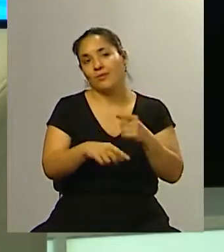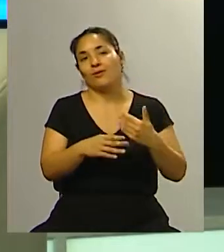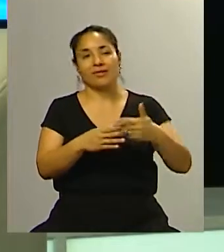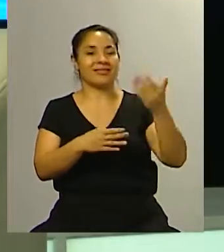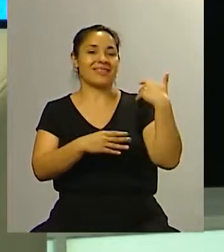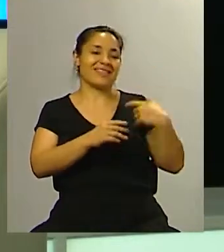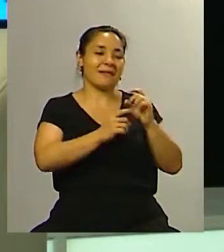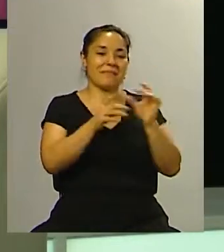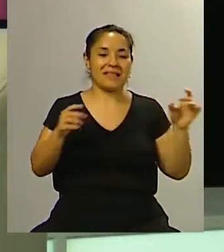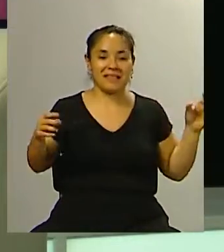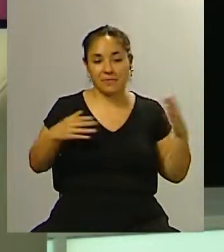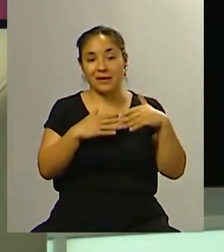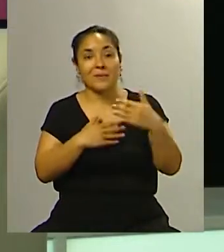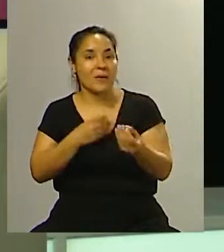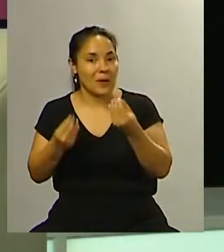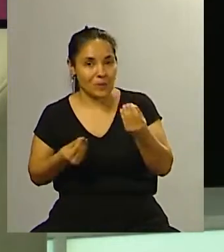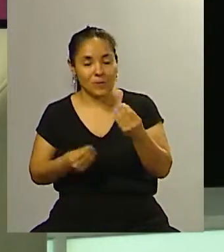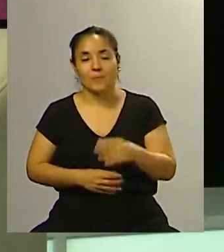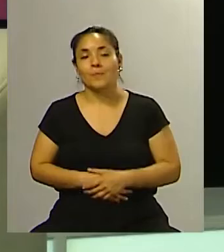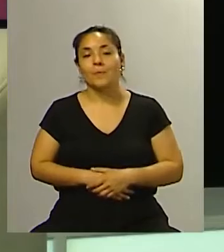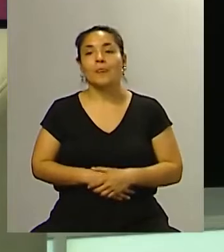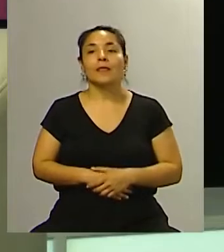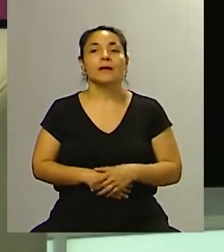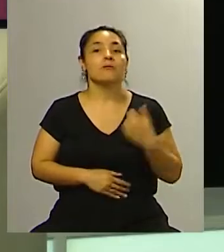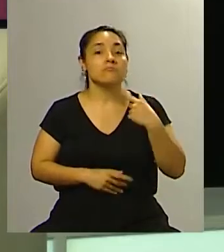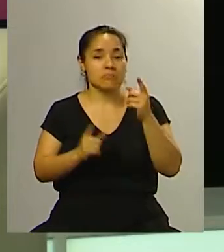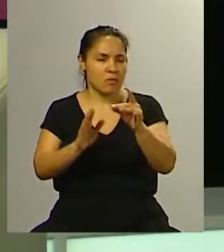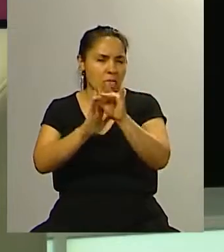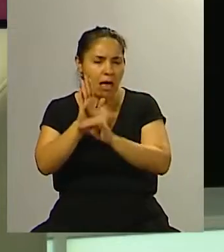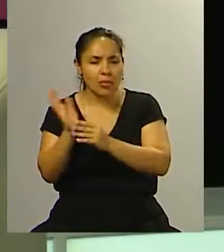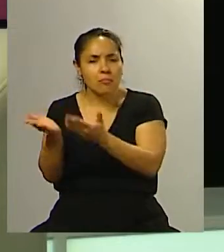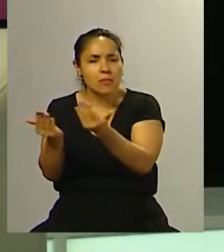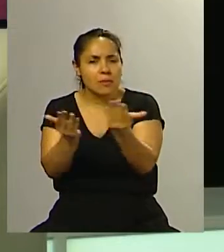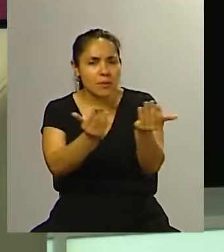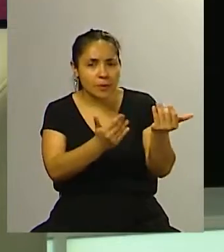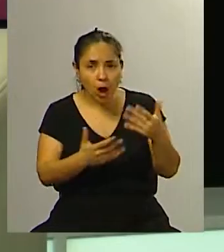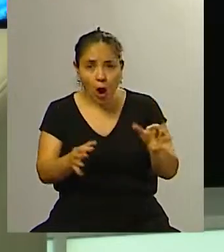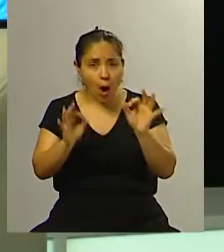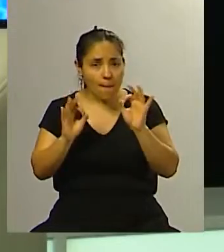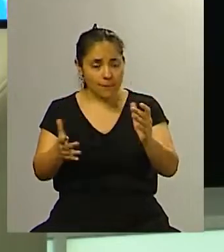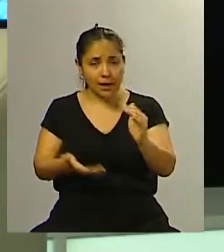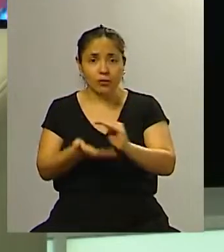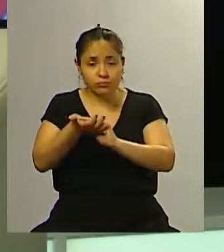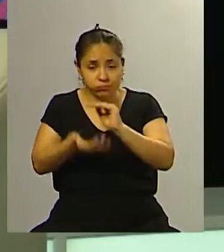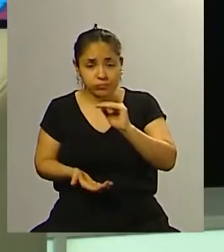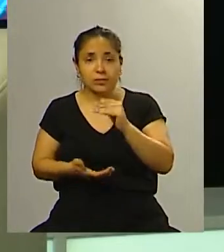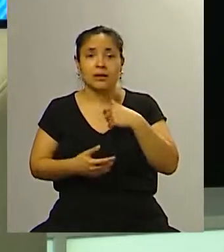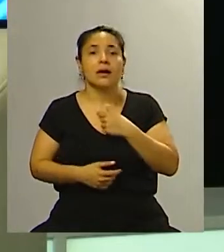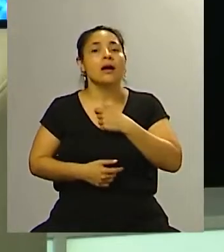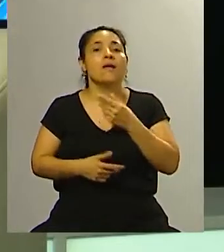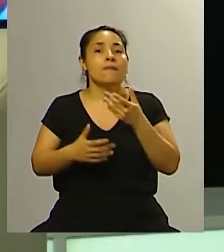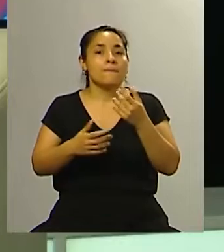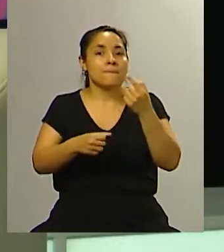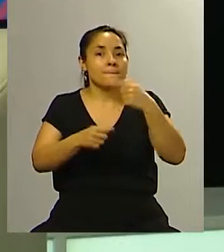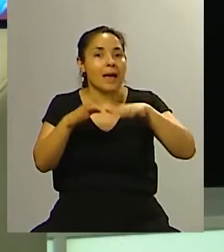transitar. En función de esos relevamientos, fundamentalmente nosotros focalizamos en el censo de fluidez